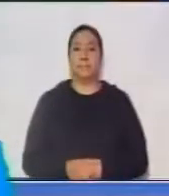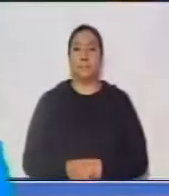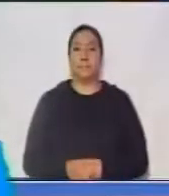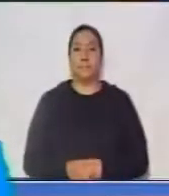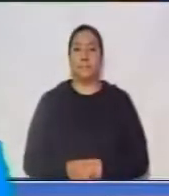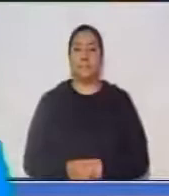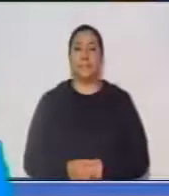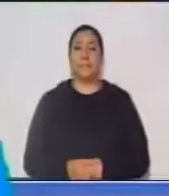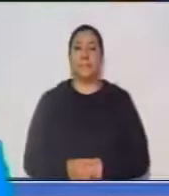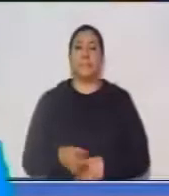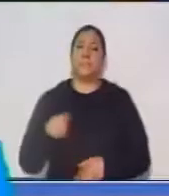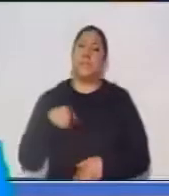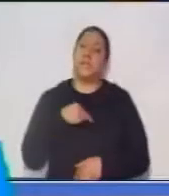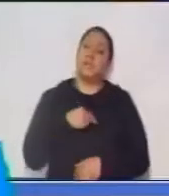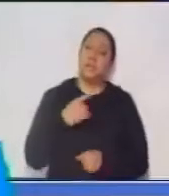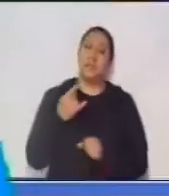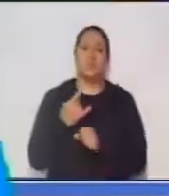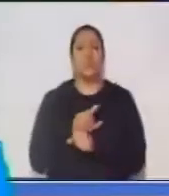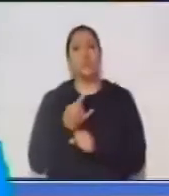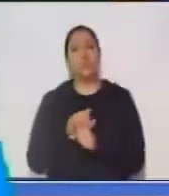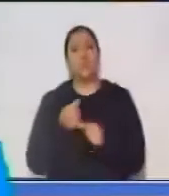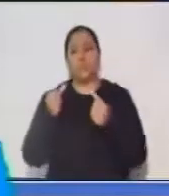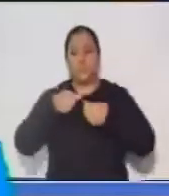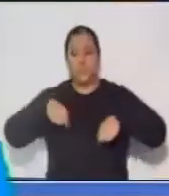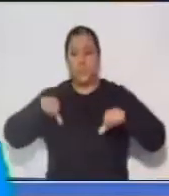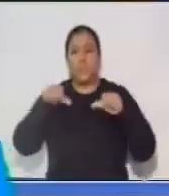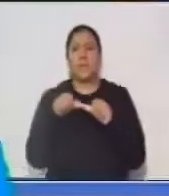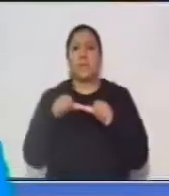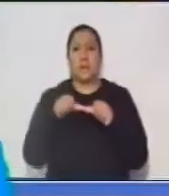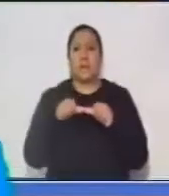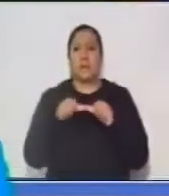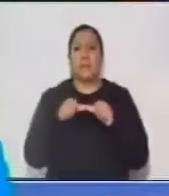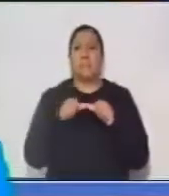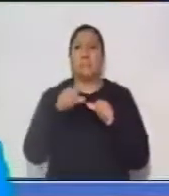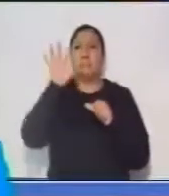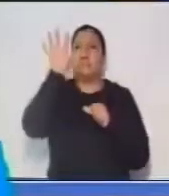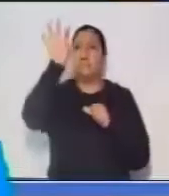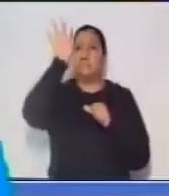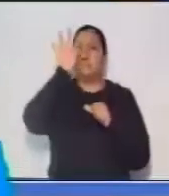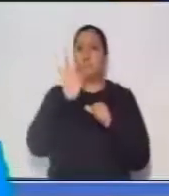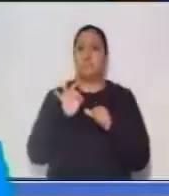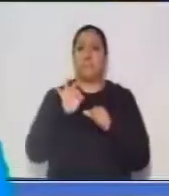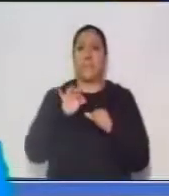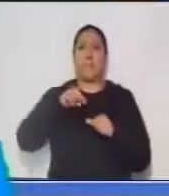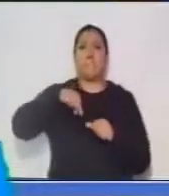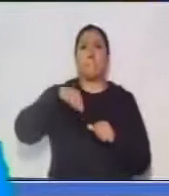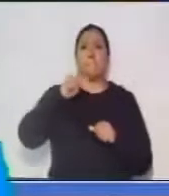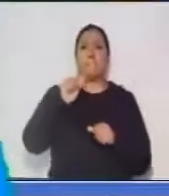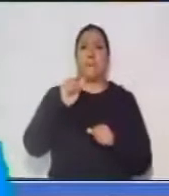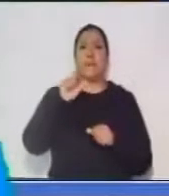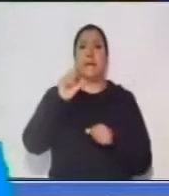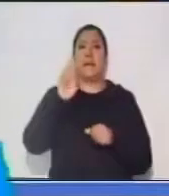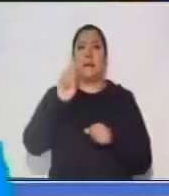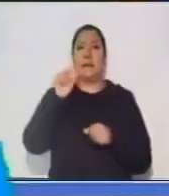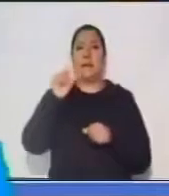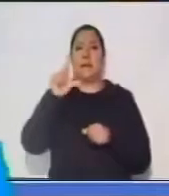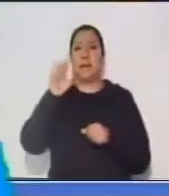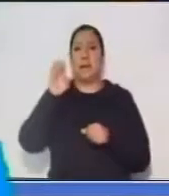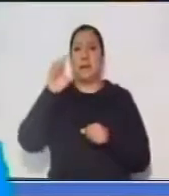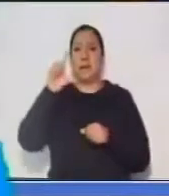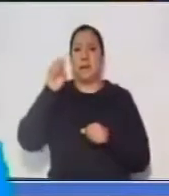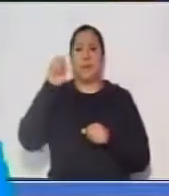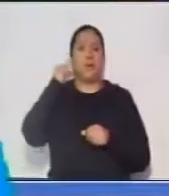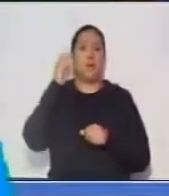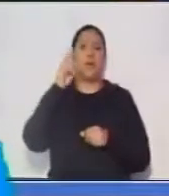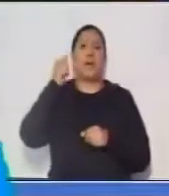Vamos a usar el área del paralelogramo, que fue la que usamos acá, para deducir cómo se hace para encontrar